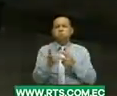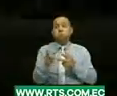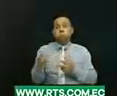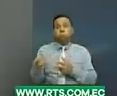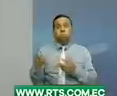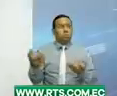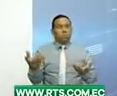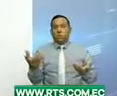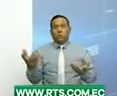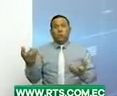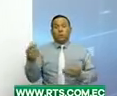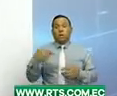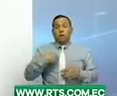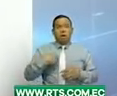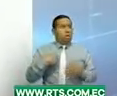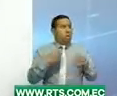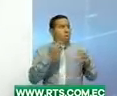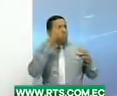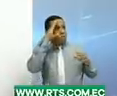vida.